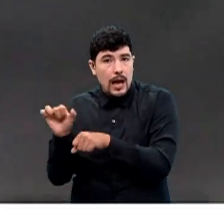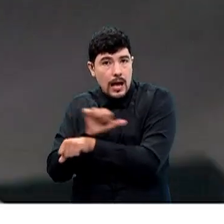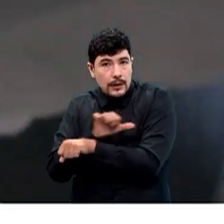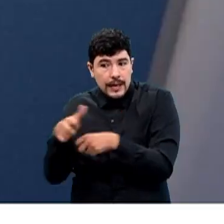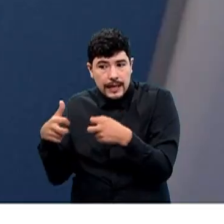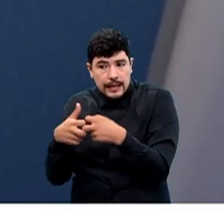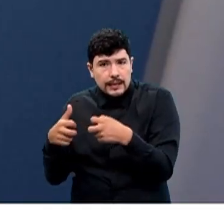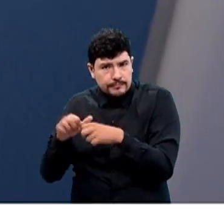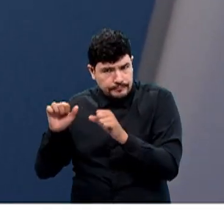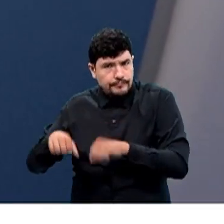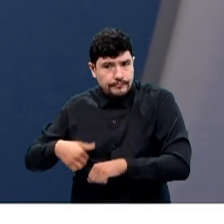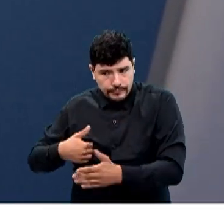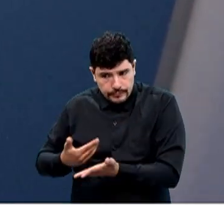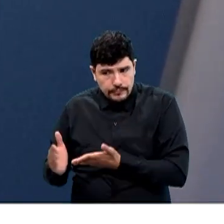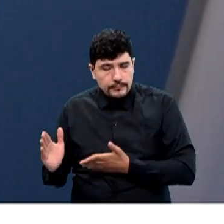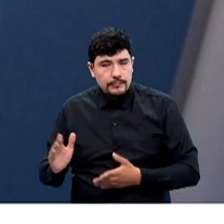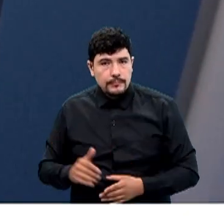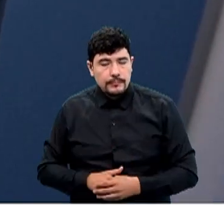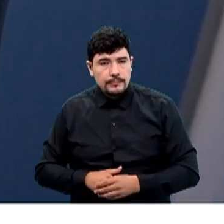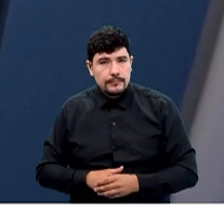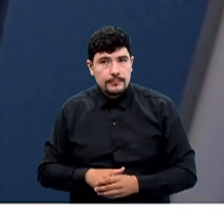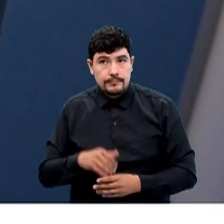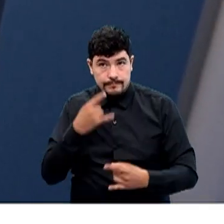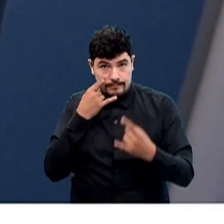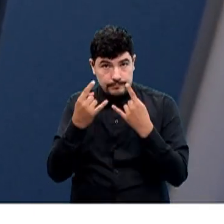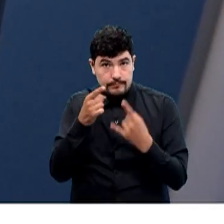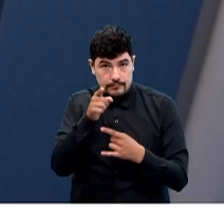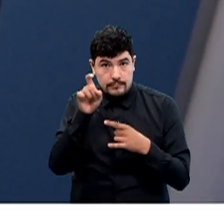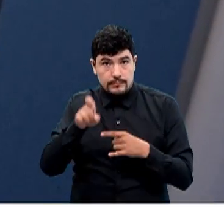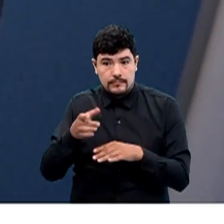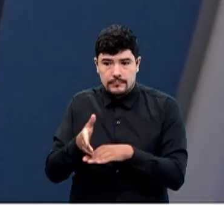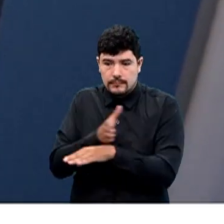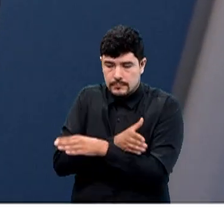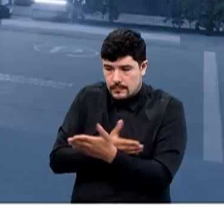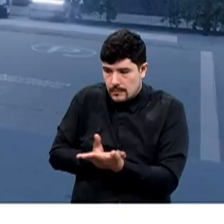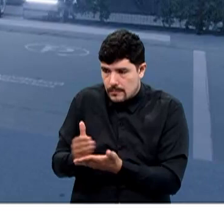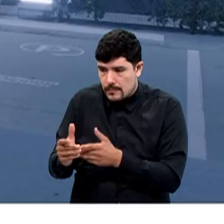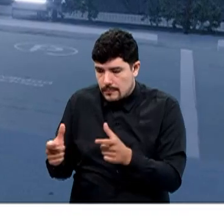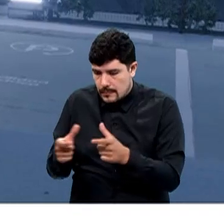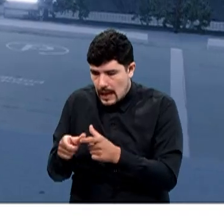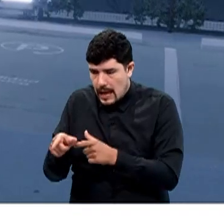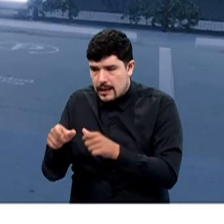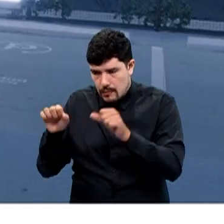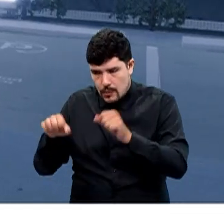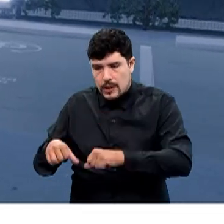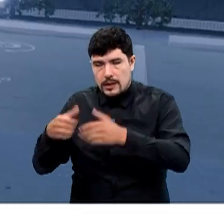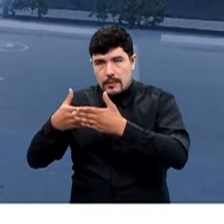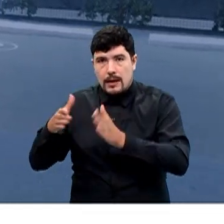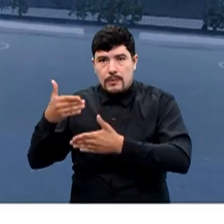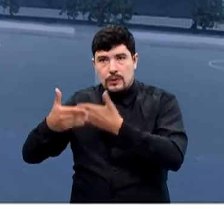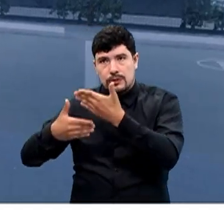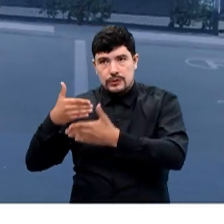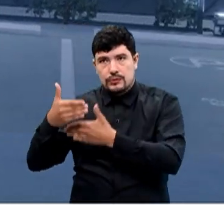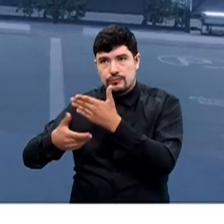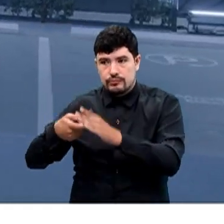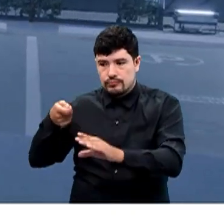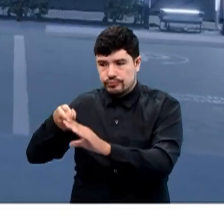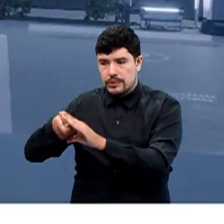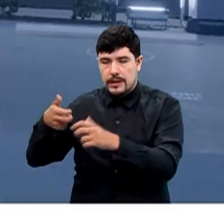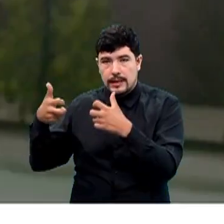las ecoestaciones de ESA, los interesados deben adquirir la tarjeta que habilita el proceso de carga. Son varias